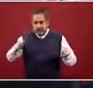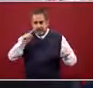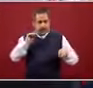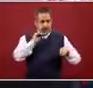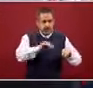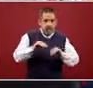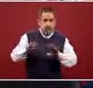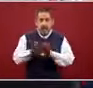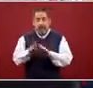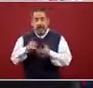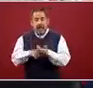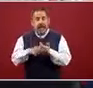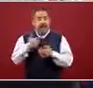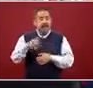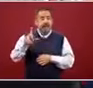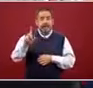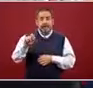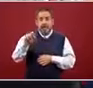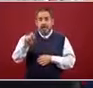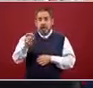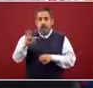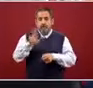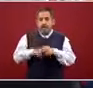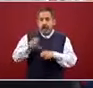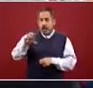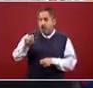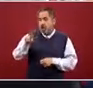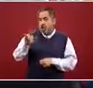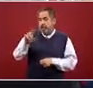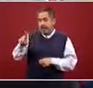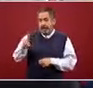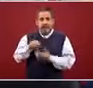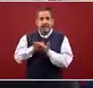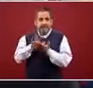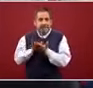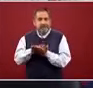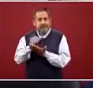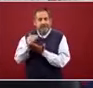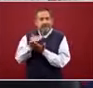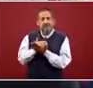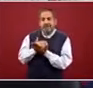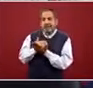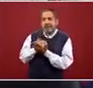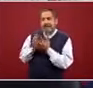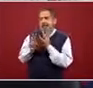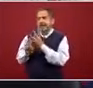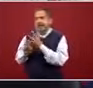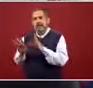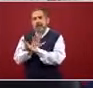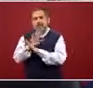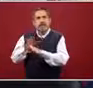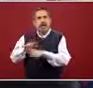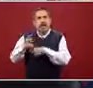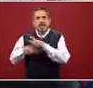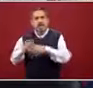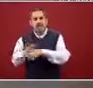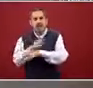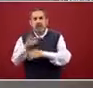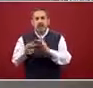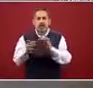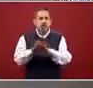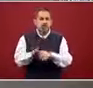haber 20 hospitales COVID y ya se están, digamos, reprogramando las citas que tenían los pacientes comúnmente. ¿Cómo está el tema? Gracias. ¿Cómo